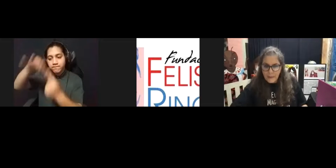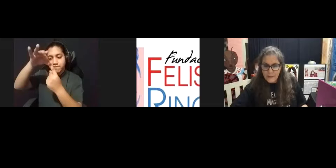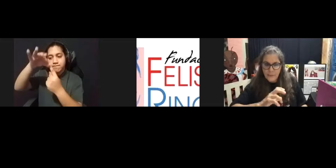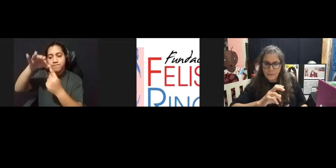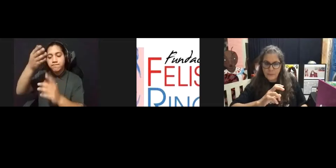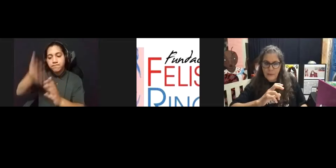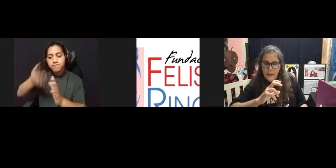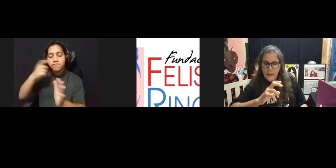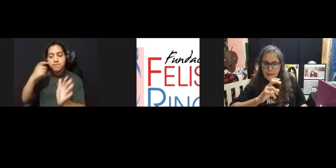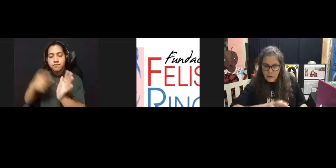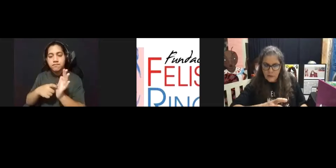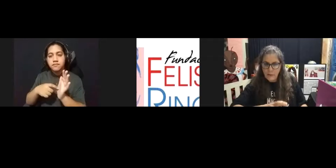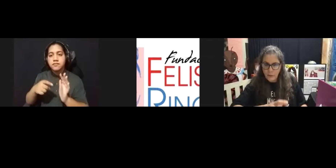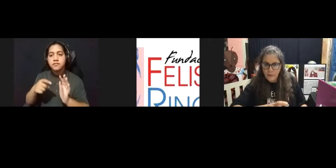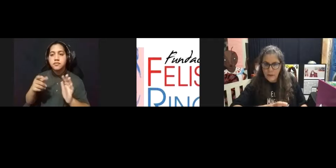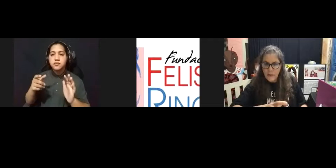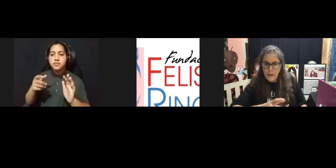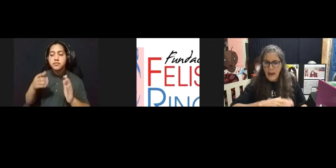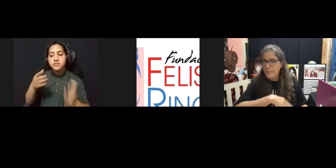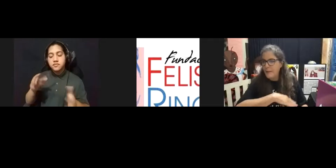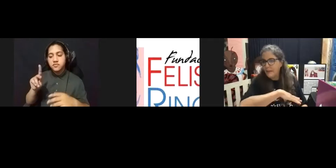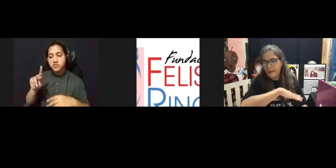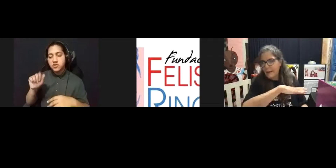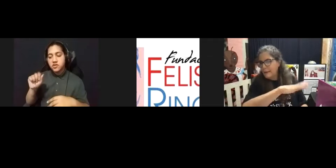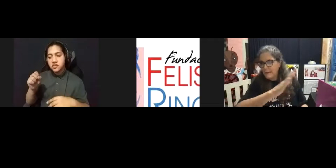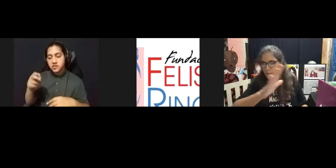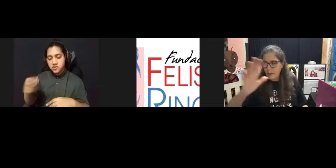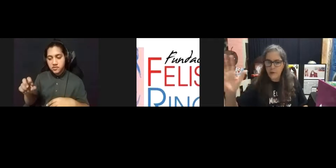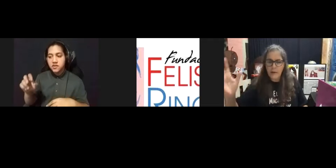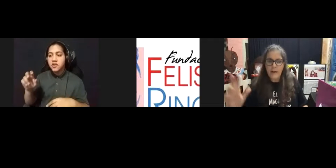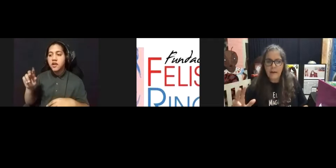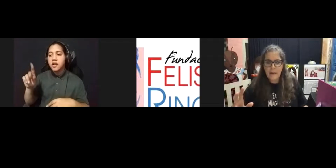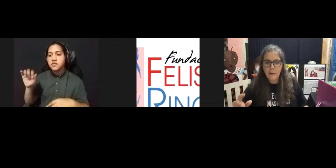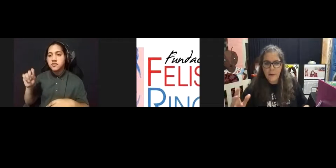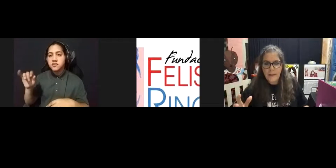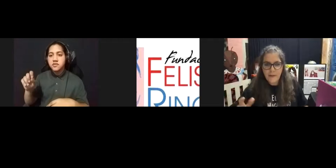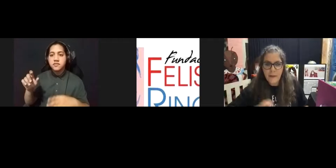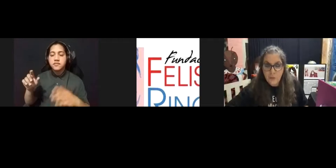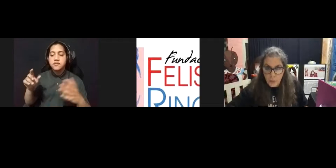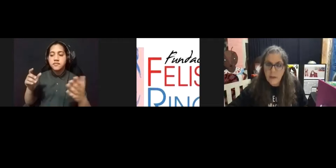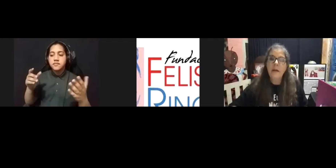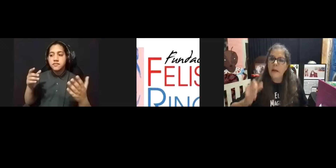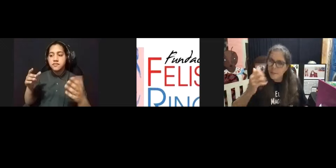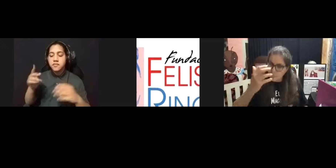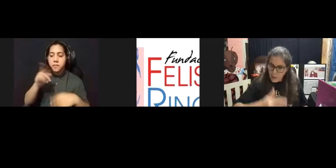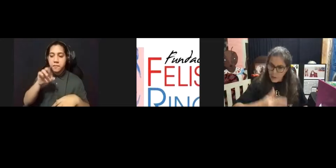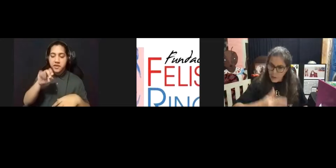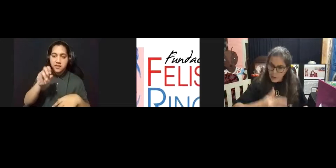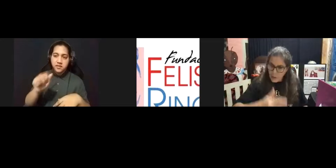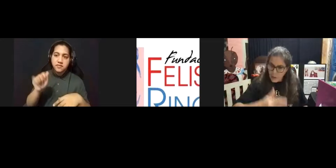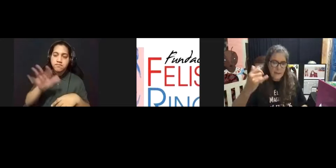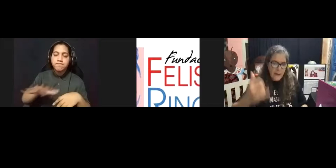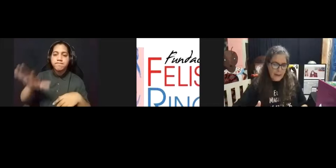en Persia, Cashle Soske, a pesar de que hay tantas versiones alrededor de Persia sobre, vuelvo